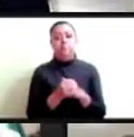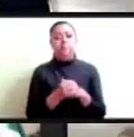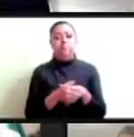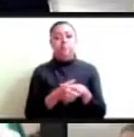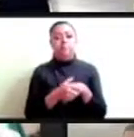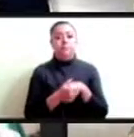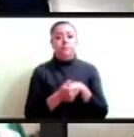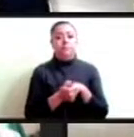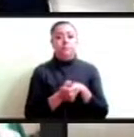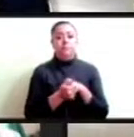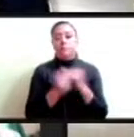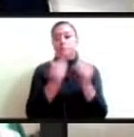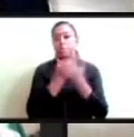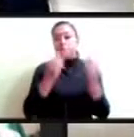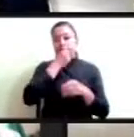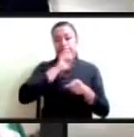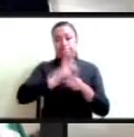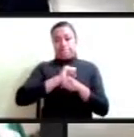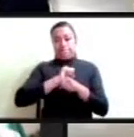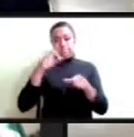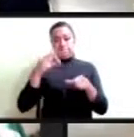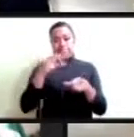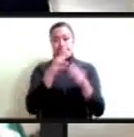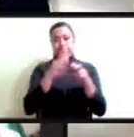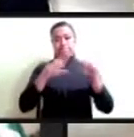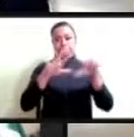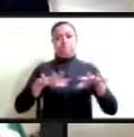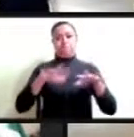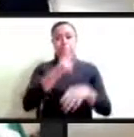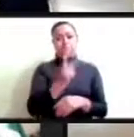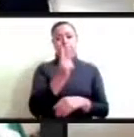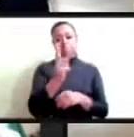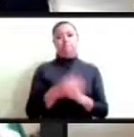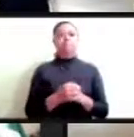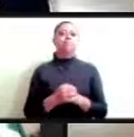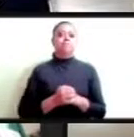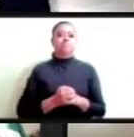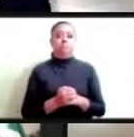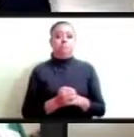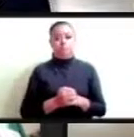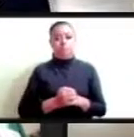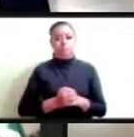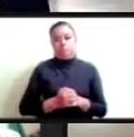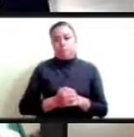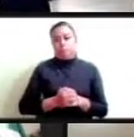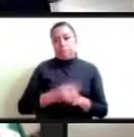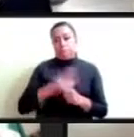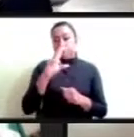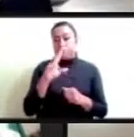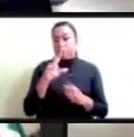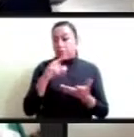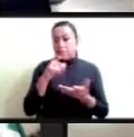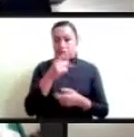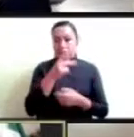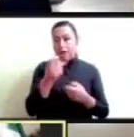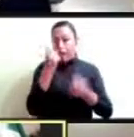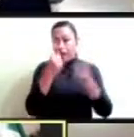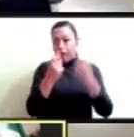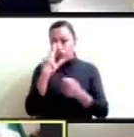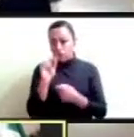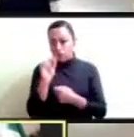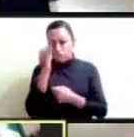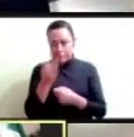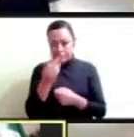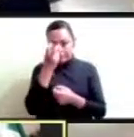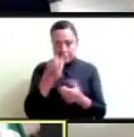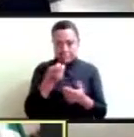Procede la secretaria a preguntar al pleno si existe alguna diputada o algún diputado en contra de aprobarse la proposición a discusión. Por instrucciones de la presidencia, se